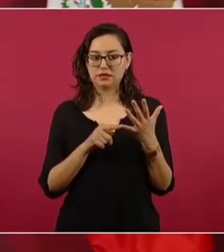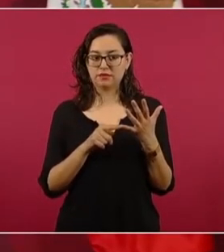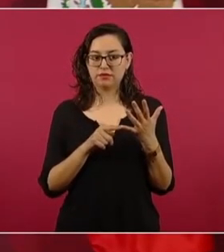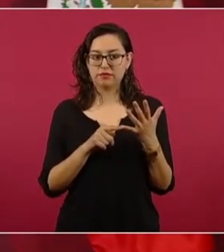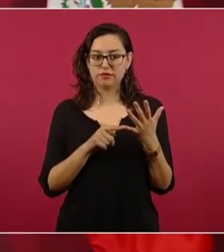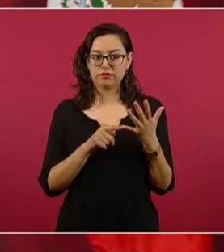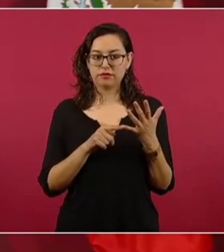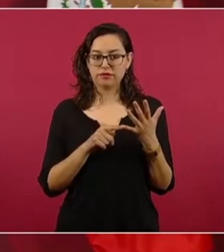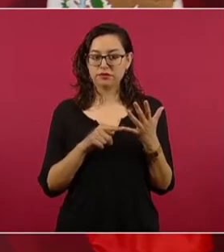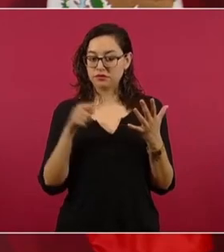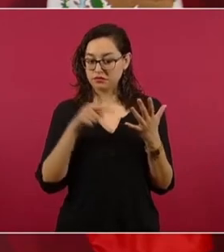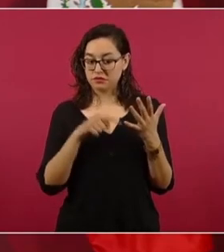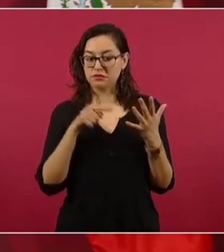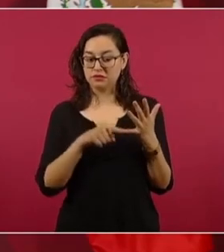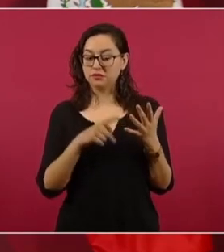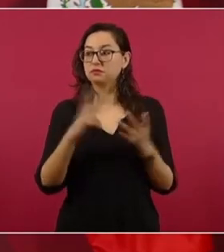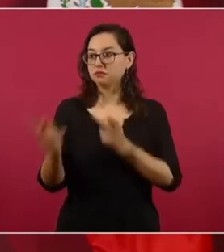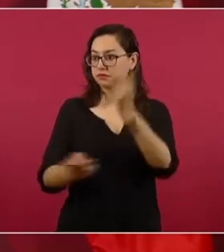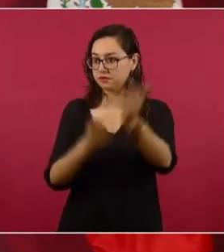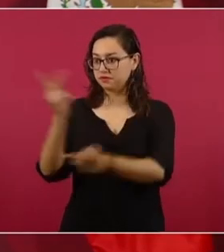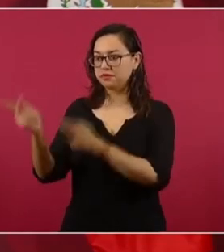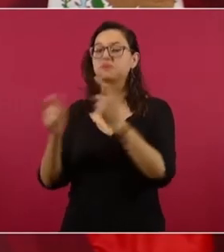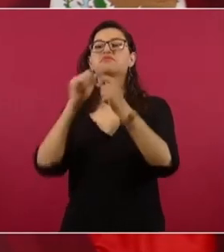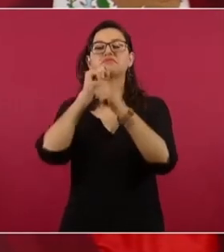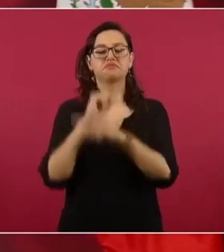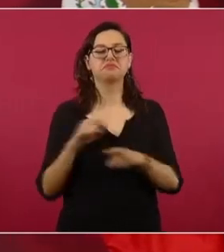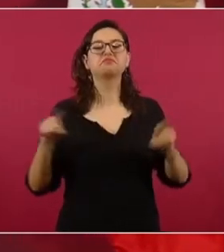Ahí dice, ni en esa reprobamos.